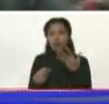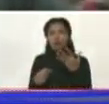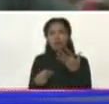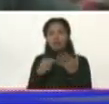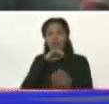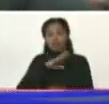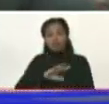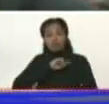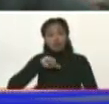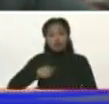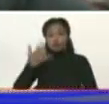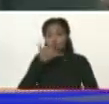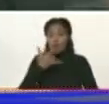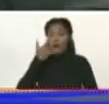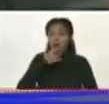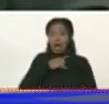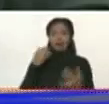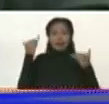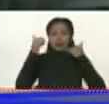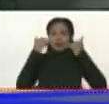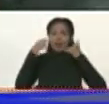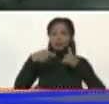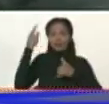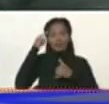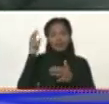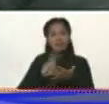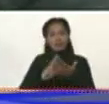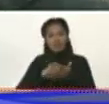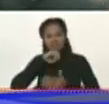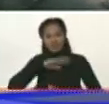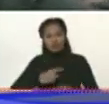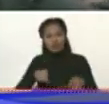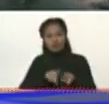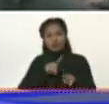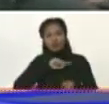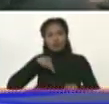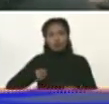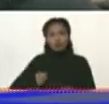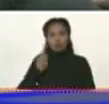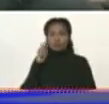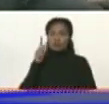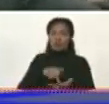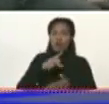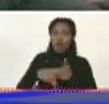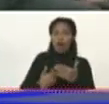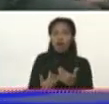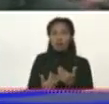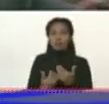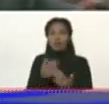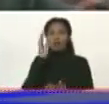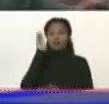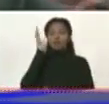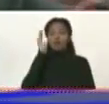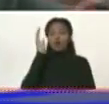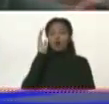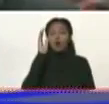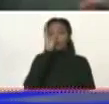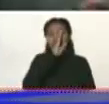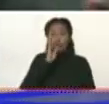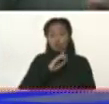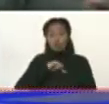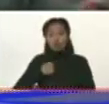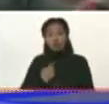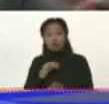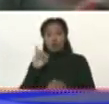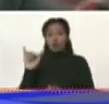por eso hay que celebrar este momento, es realmente histórico, que esté pasando en el marco del Foro de São Paulo, que venimos